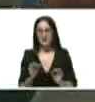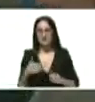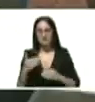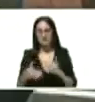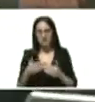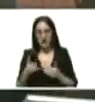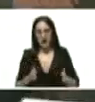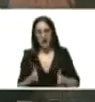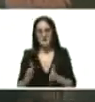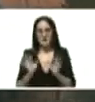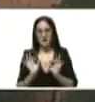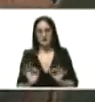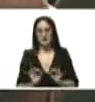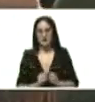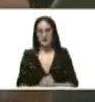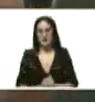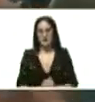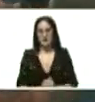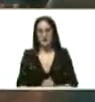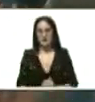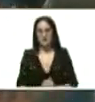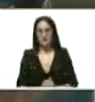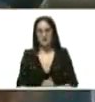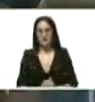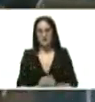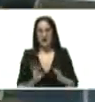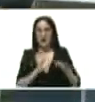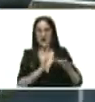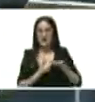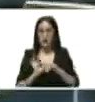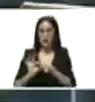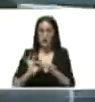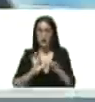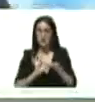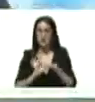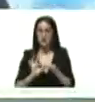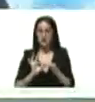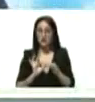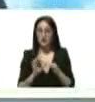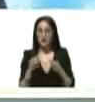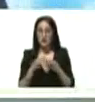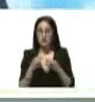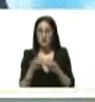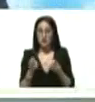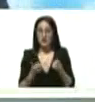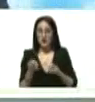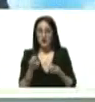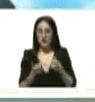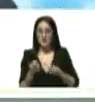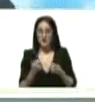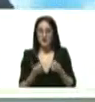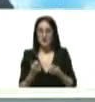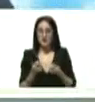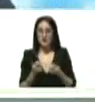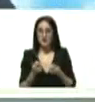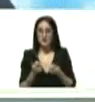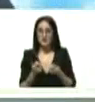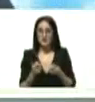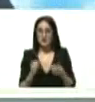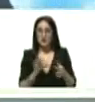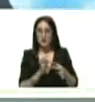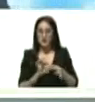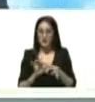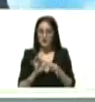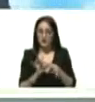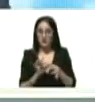correcto de la articulación de los factores económicos, de la unión de los